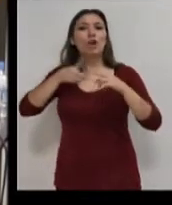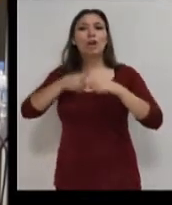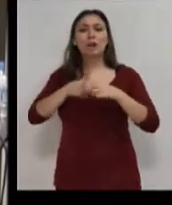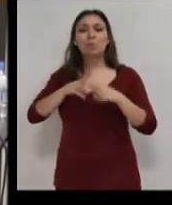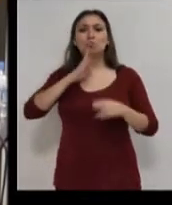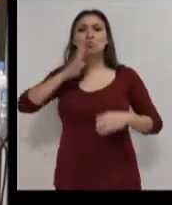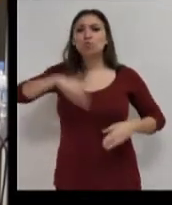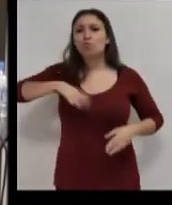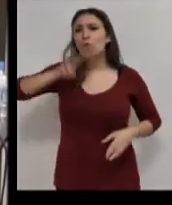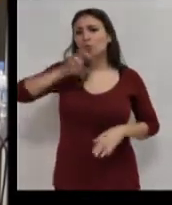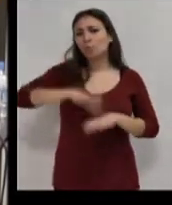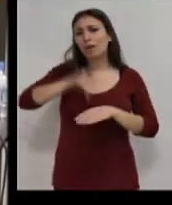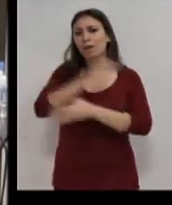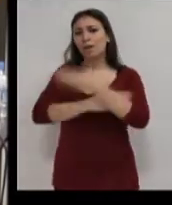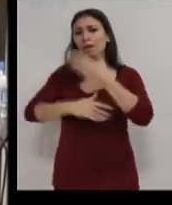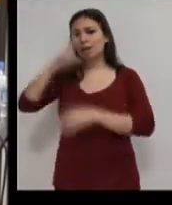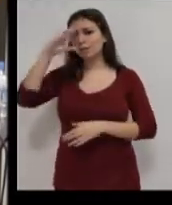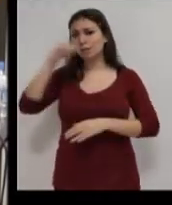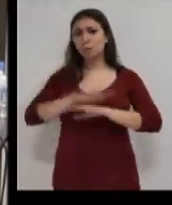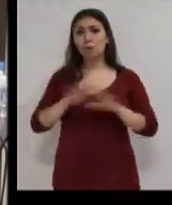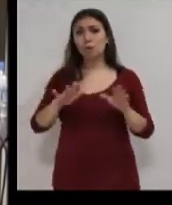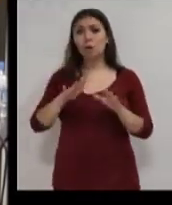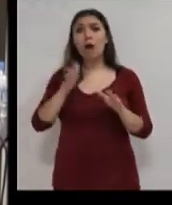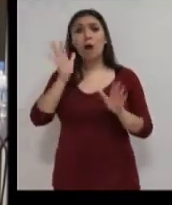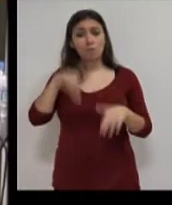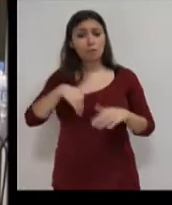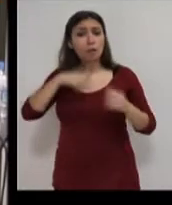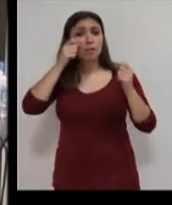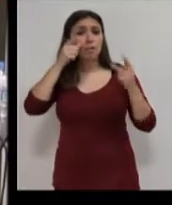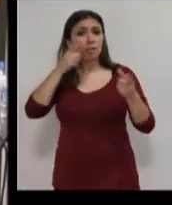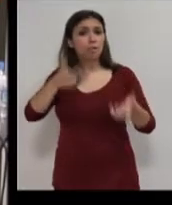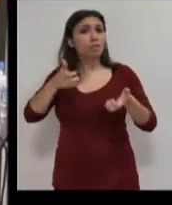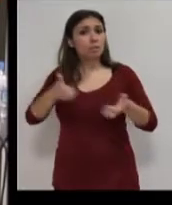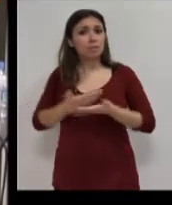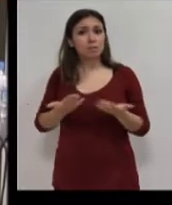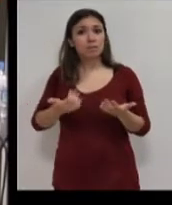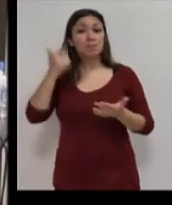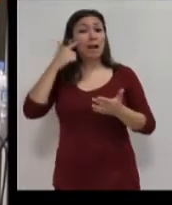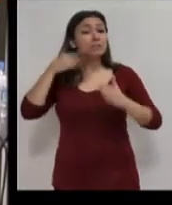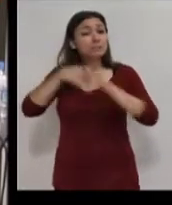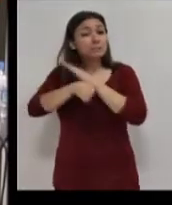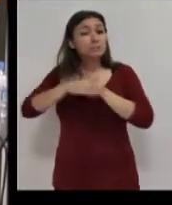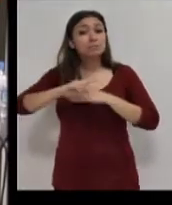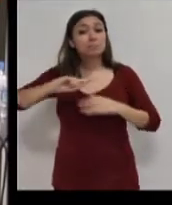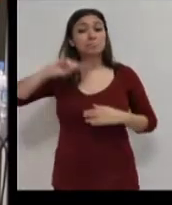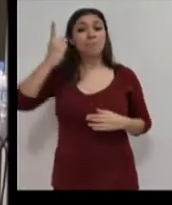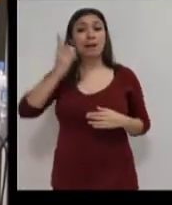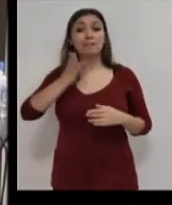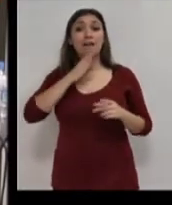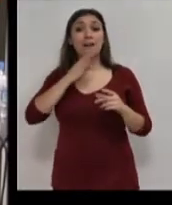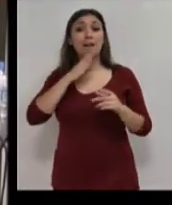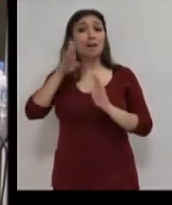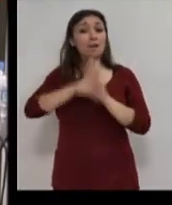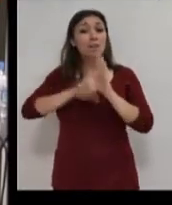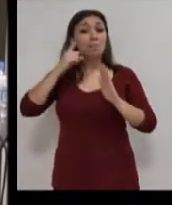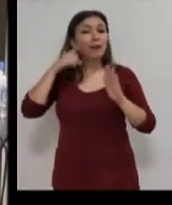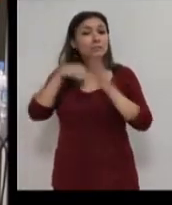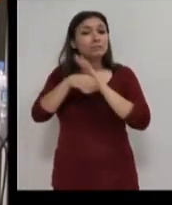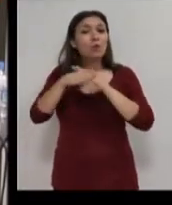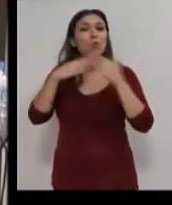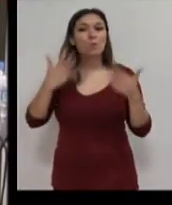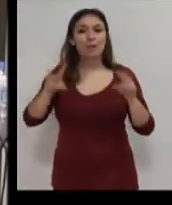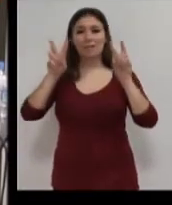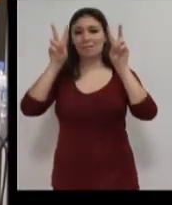que de ser una herramienta muy útil para las personas con discapacidad intelectual, nos estamos dando cuenta que una de las partes más visitadas